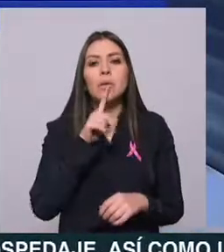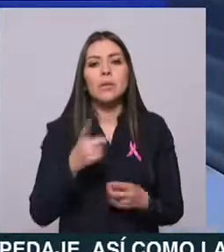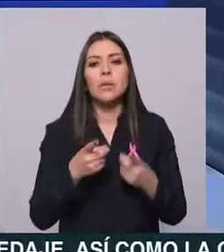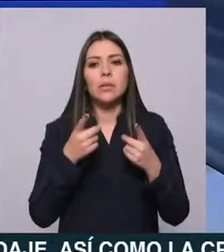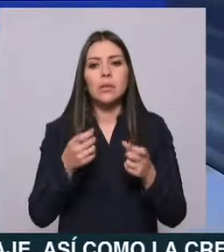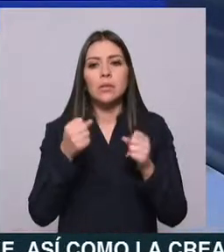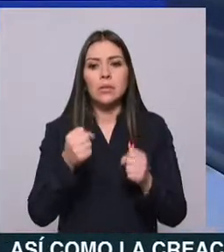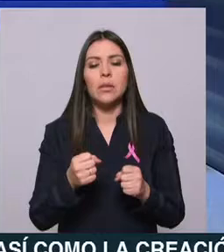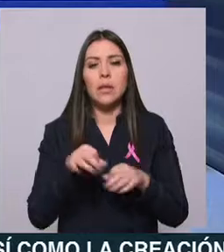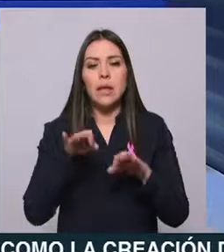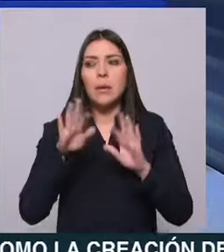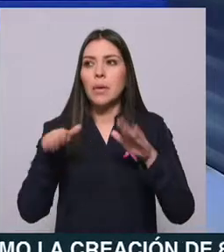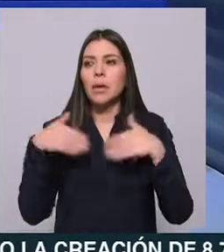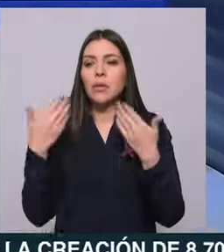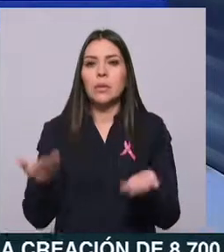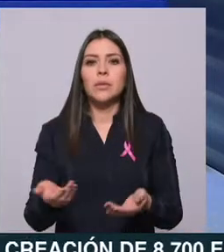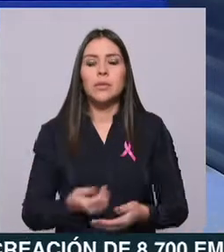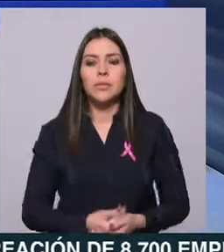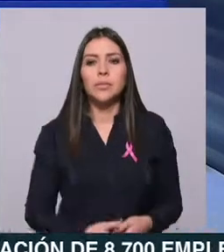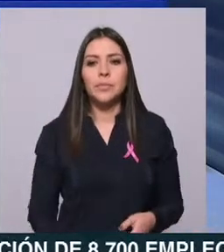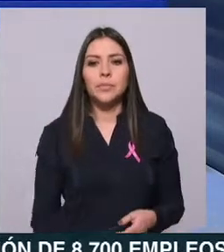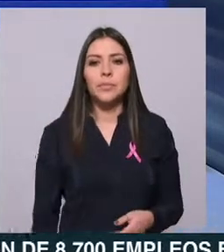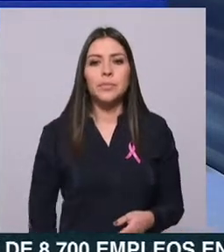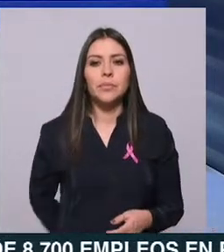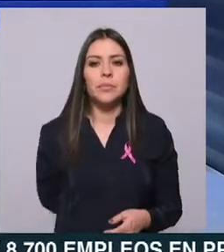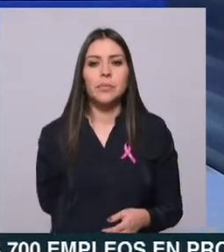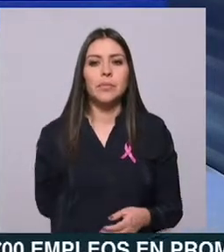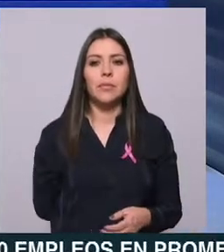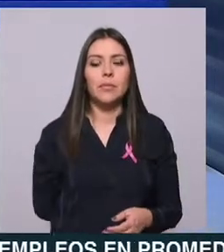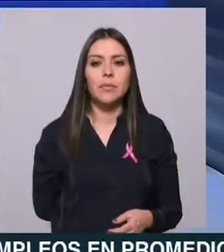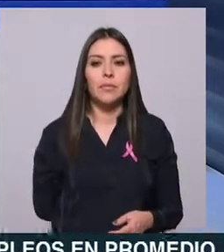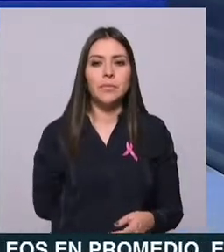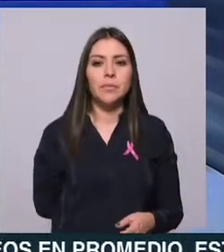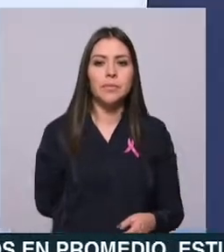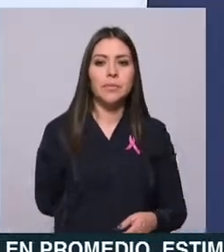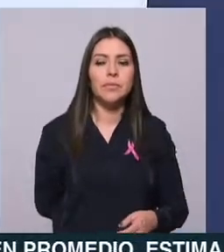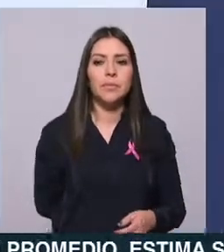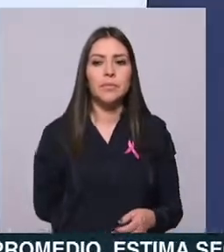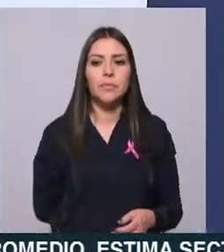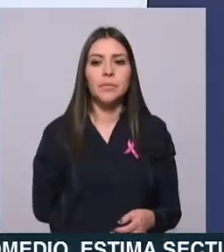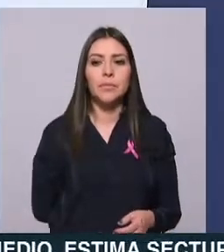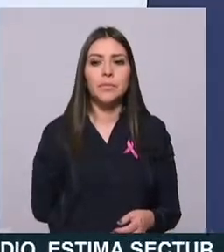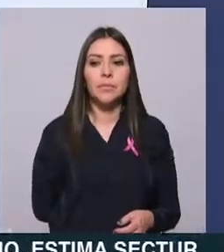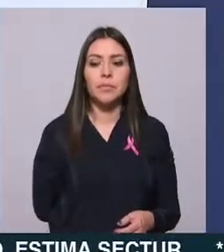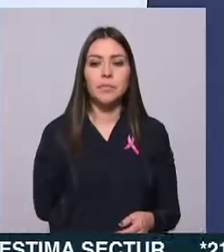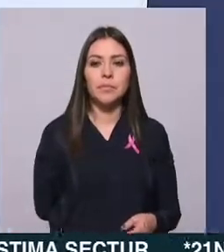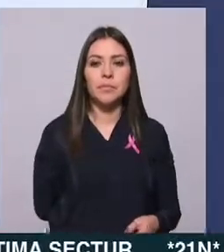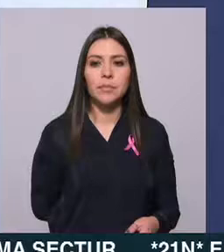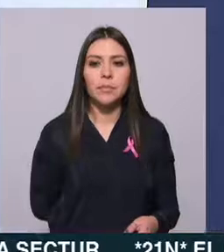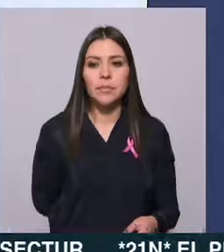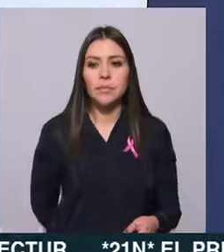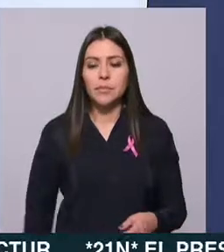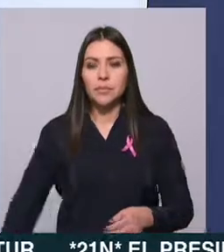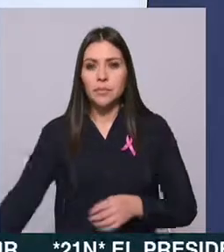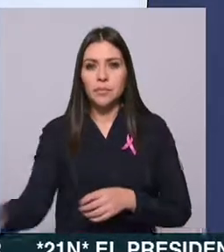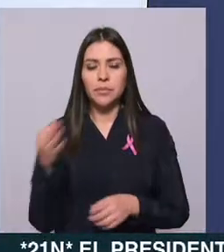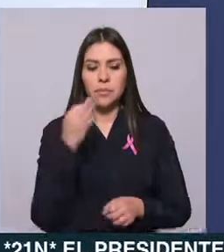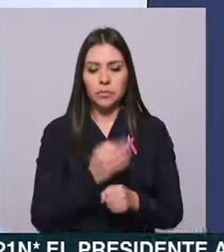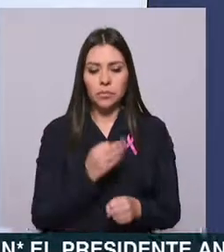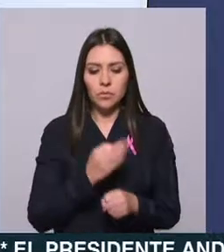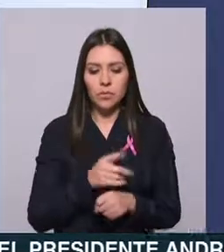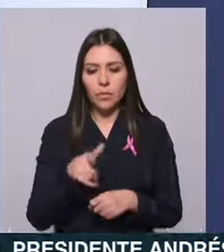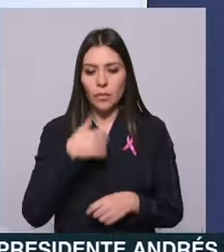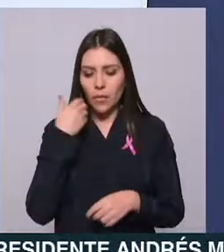mira, lleguen temprano a su trabajo. Así es, mira, estamos en este caso metiendo mano al reordenamiento para